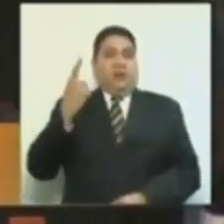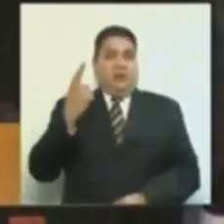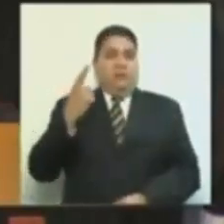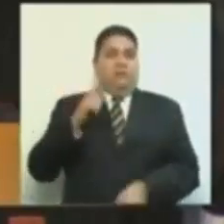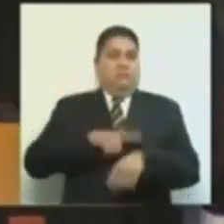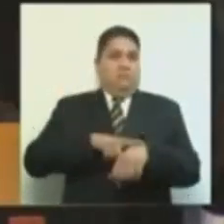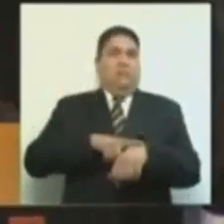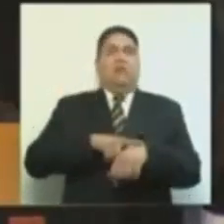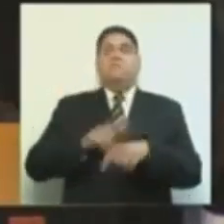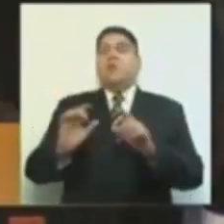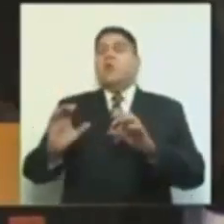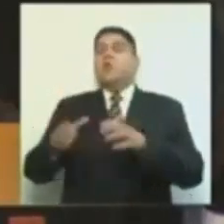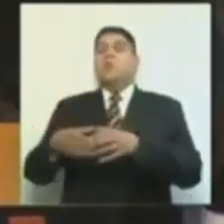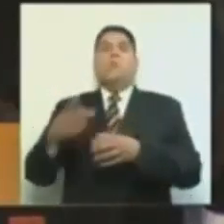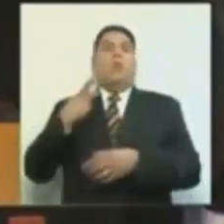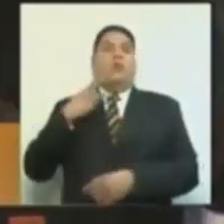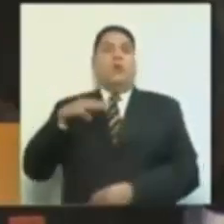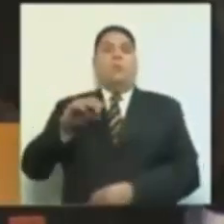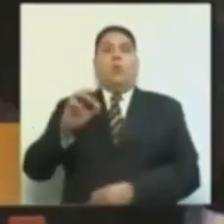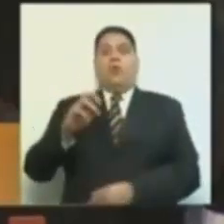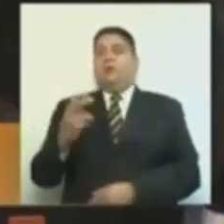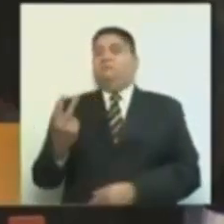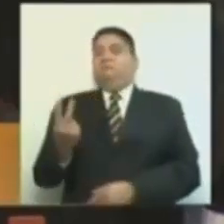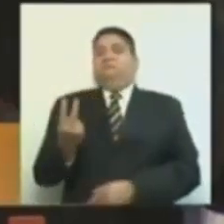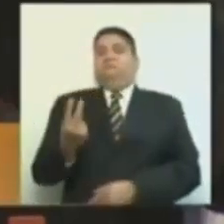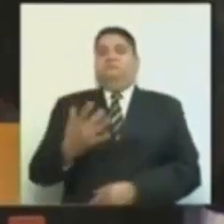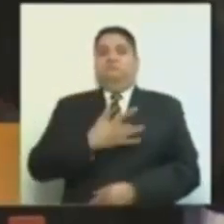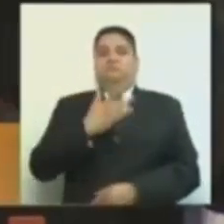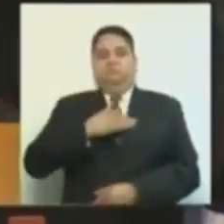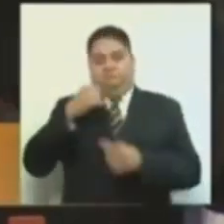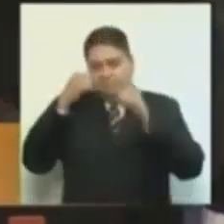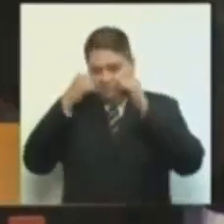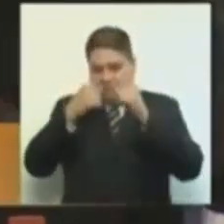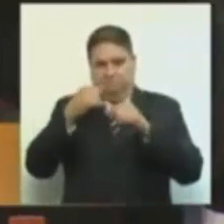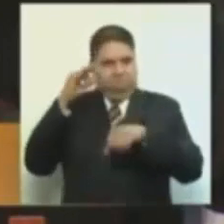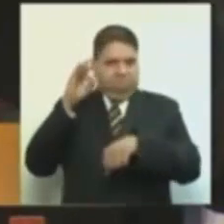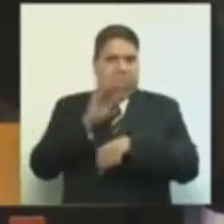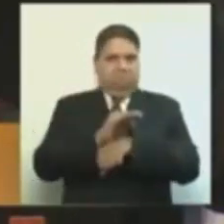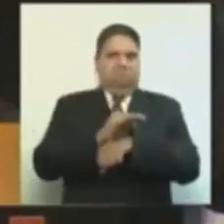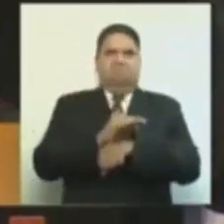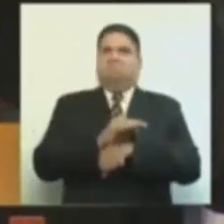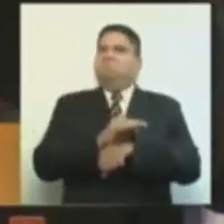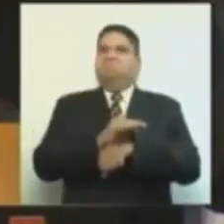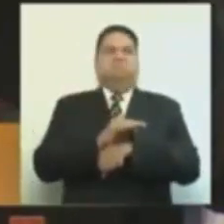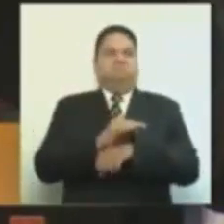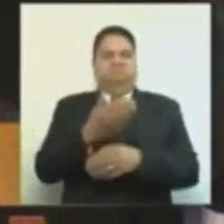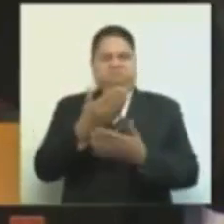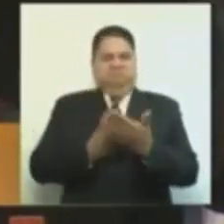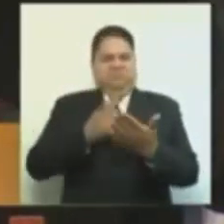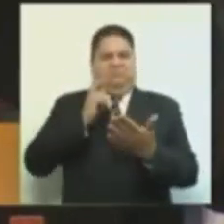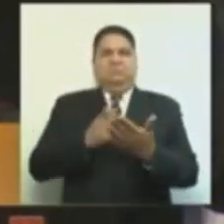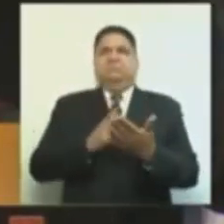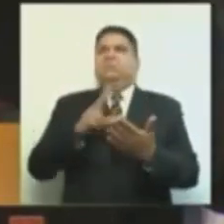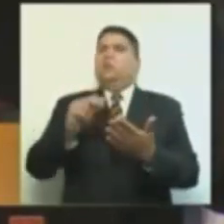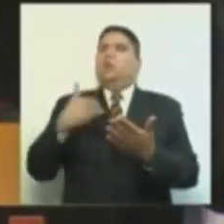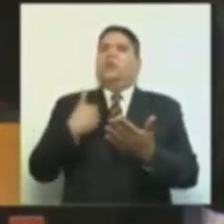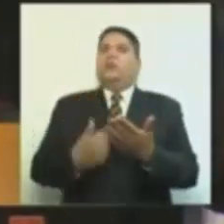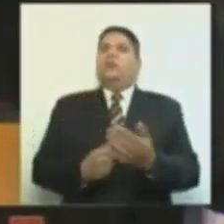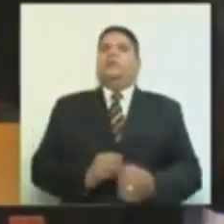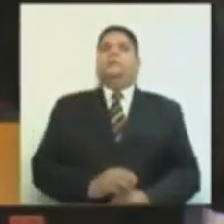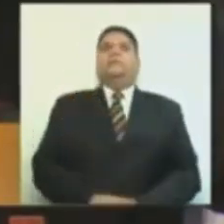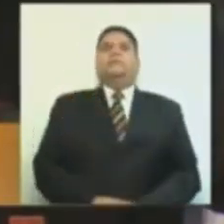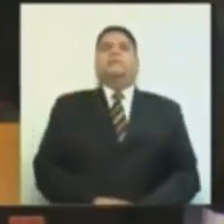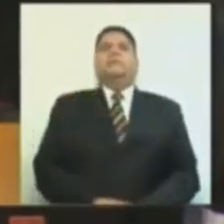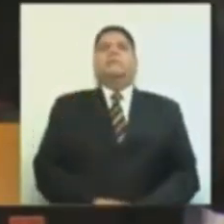legislativa no están atendiendo ni entendiendo. Ante